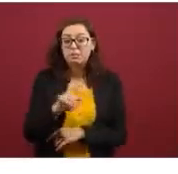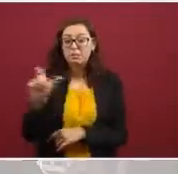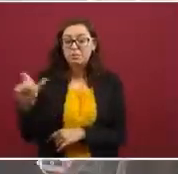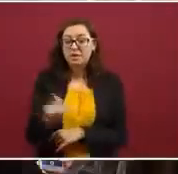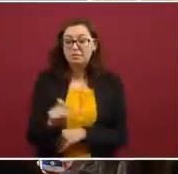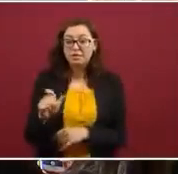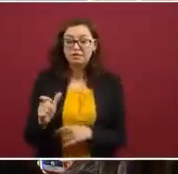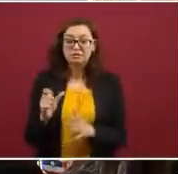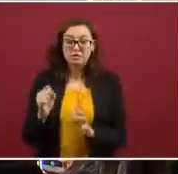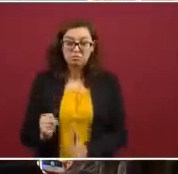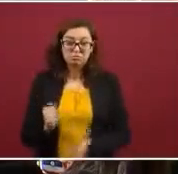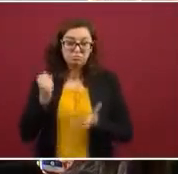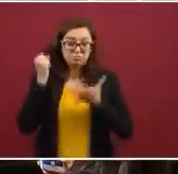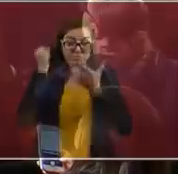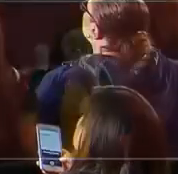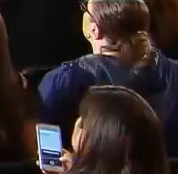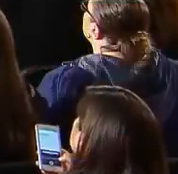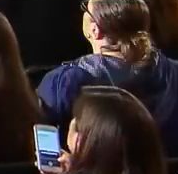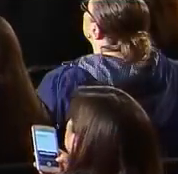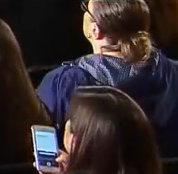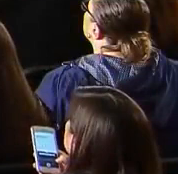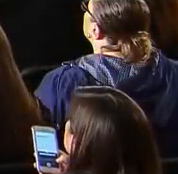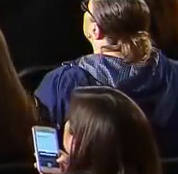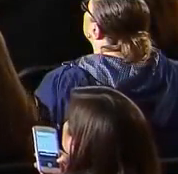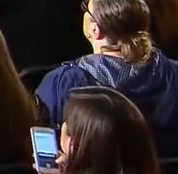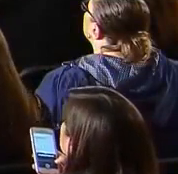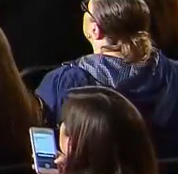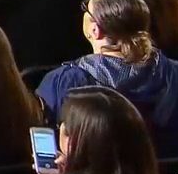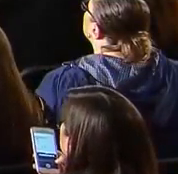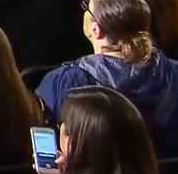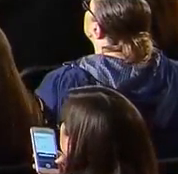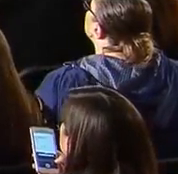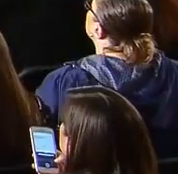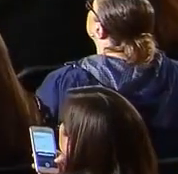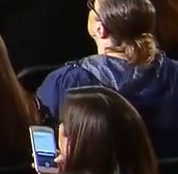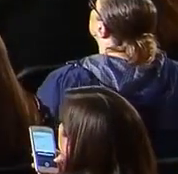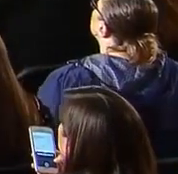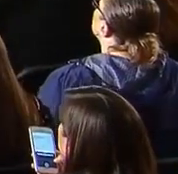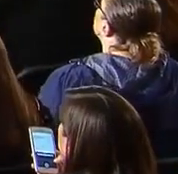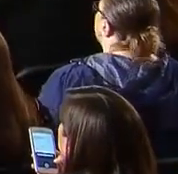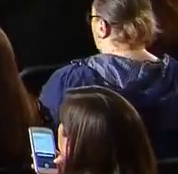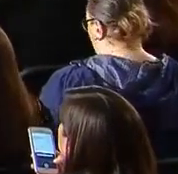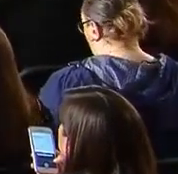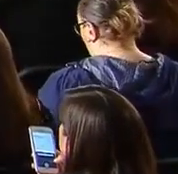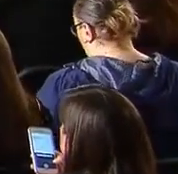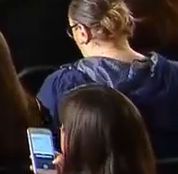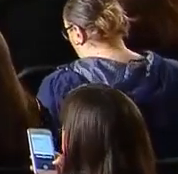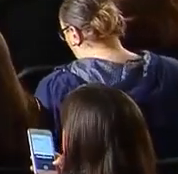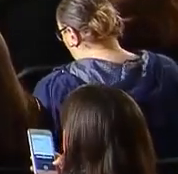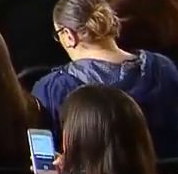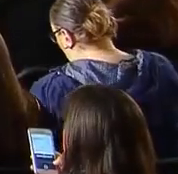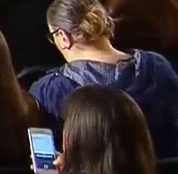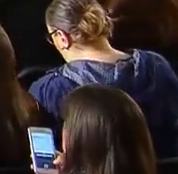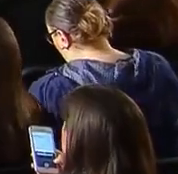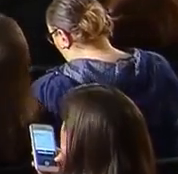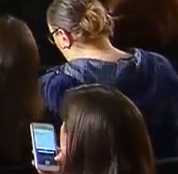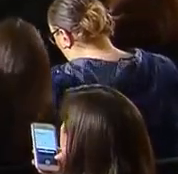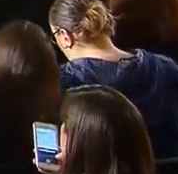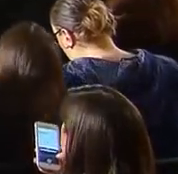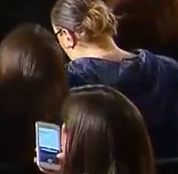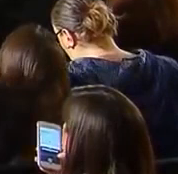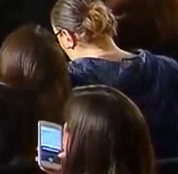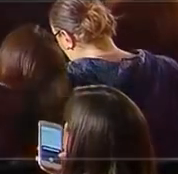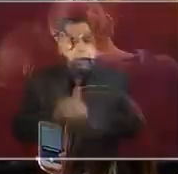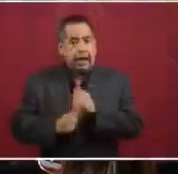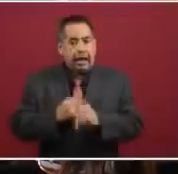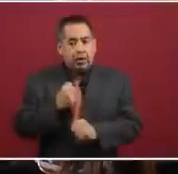la históricamente más baja. En el año 2019, en este año, hemos logrado este